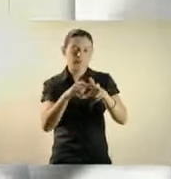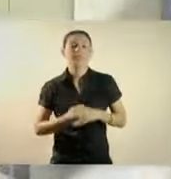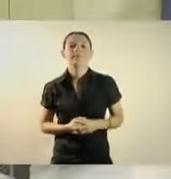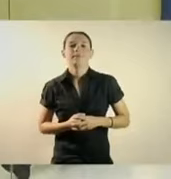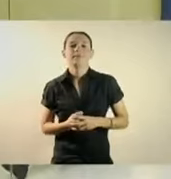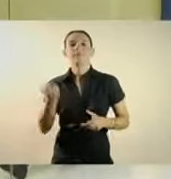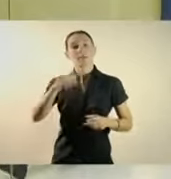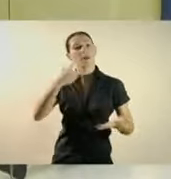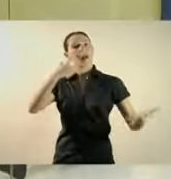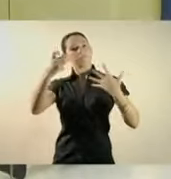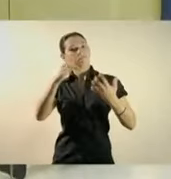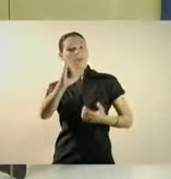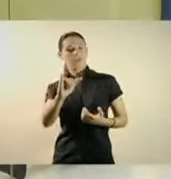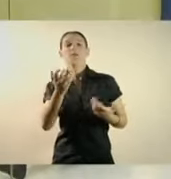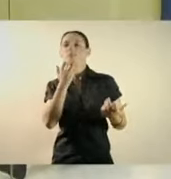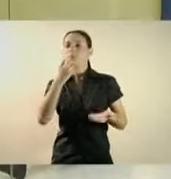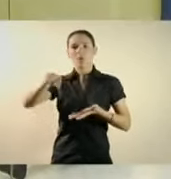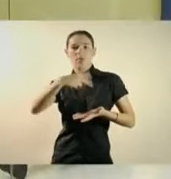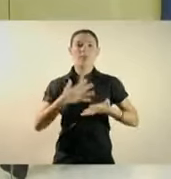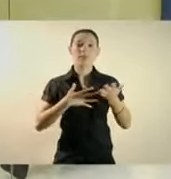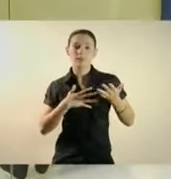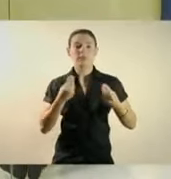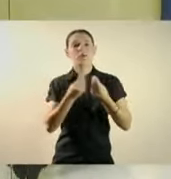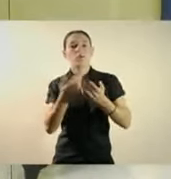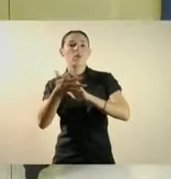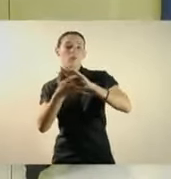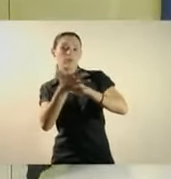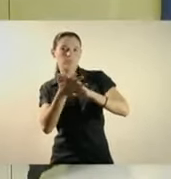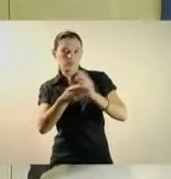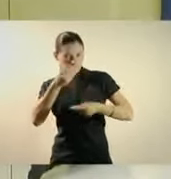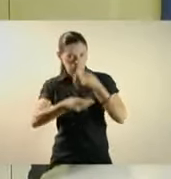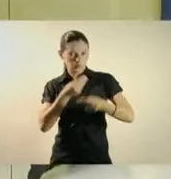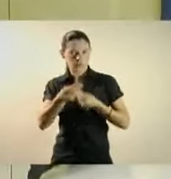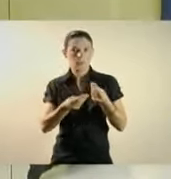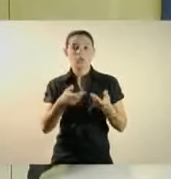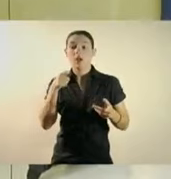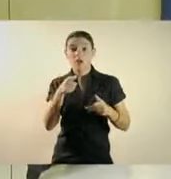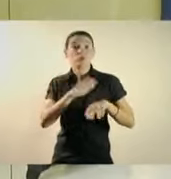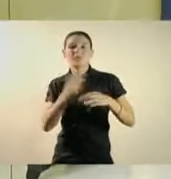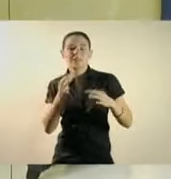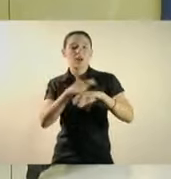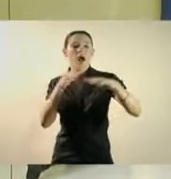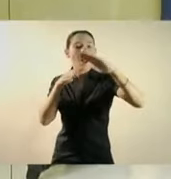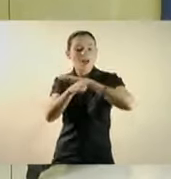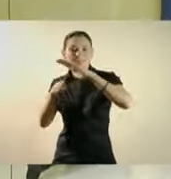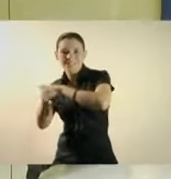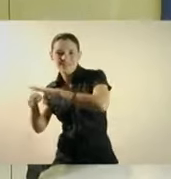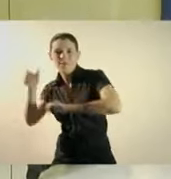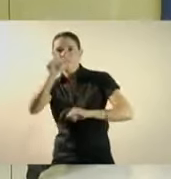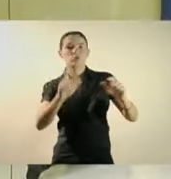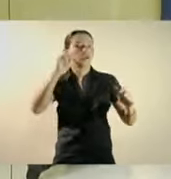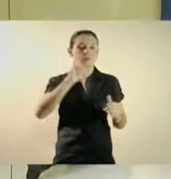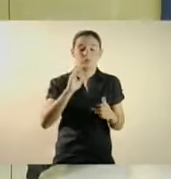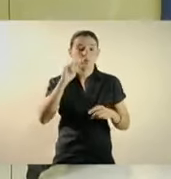También hemos hecho espectáculos de danza con lengua de signos que fueran accesibles a todas las personas que han asistido